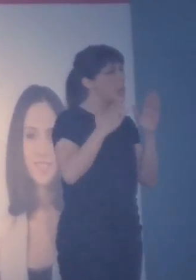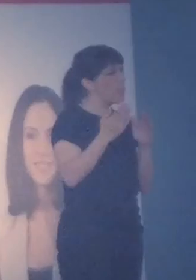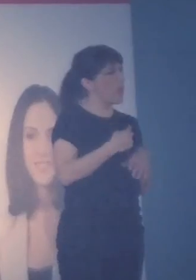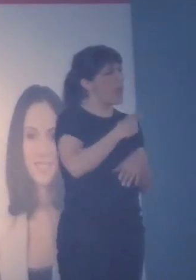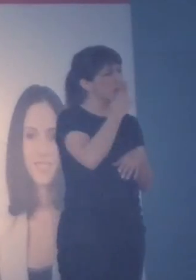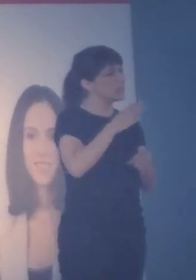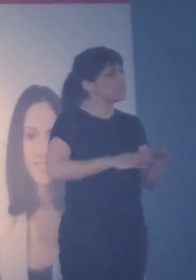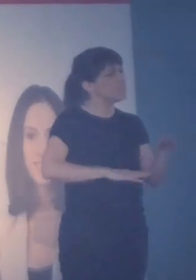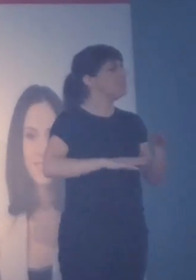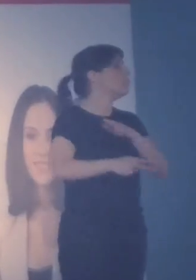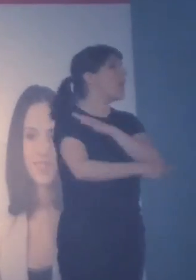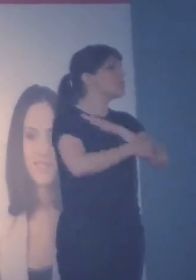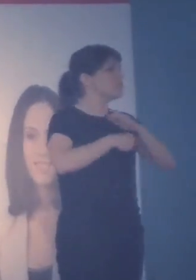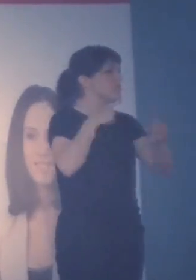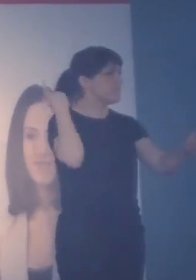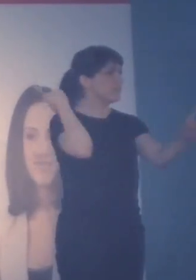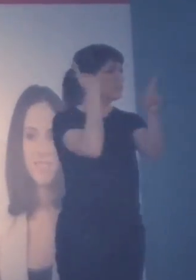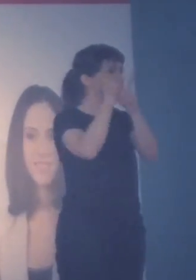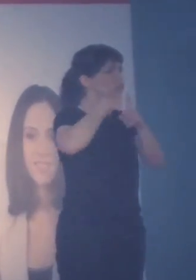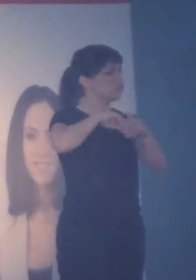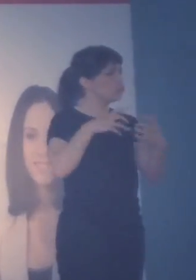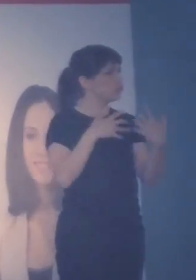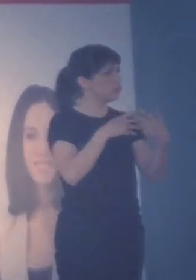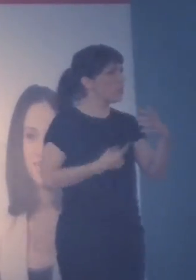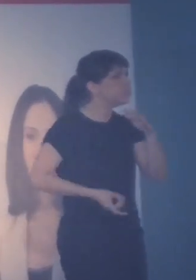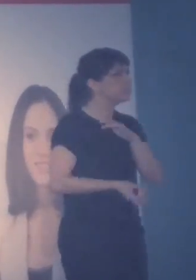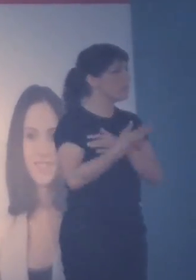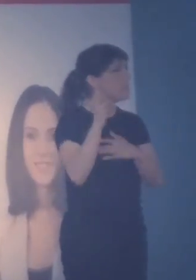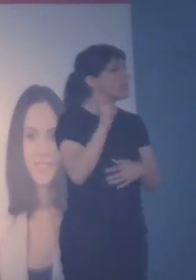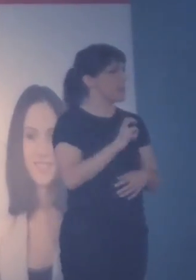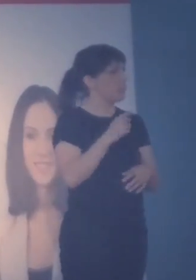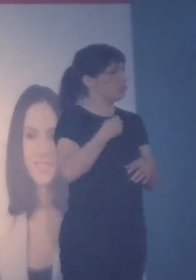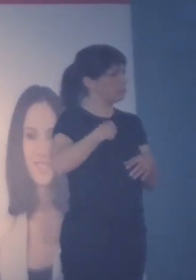antifranquista. Somos antifranquistas. Sobre todo.